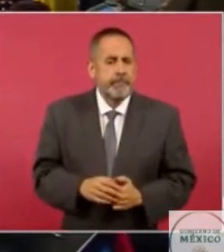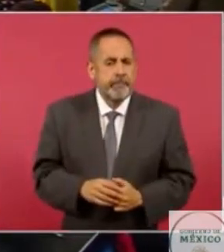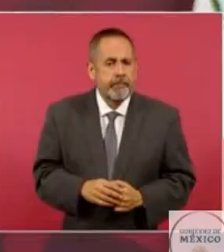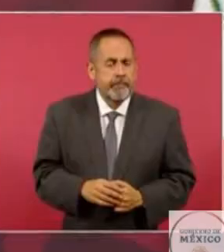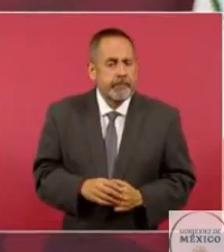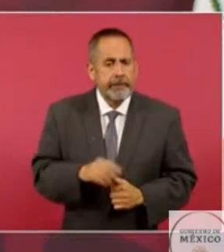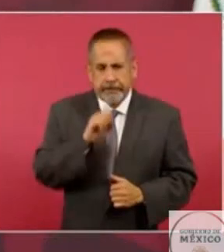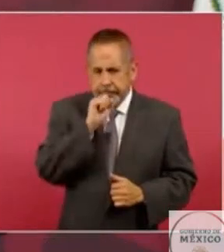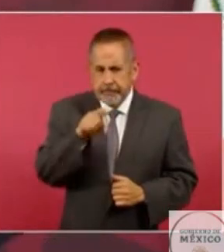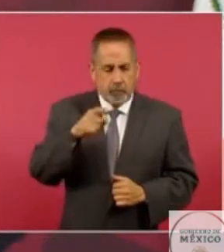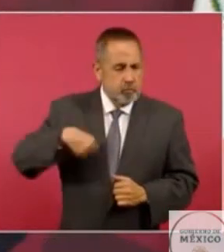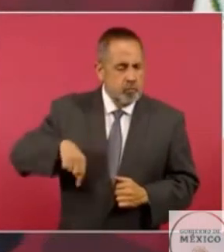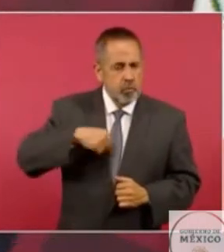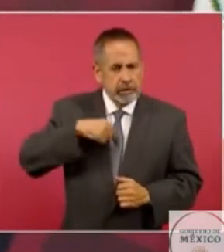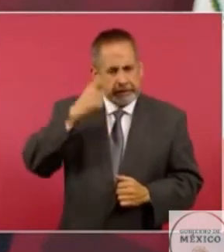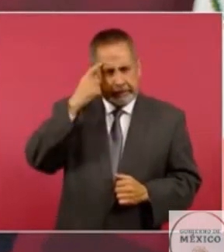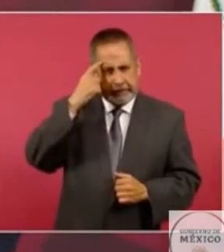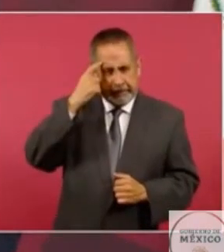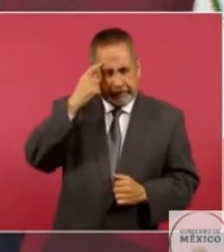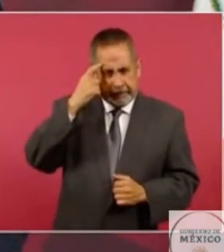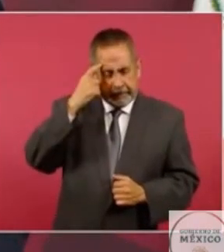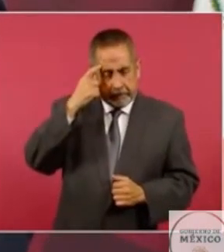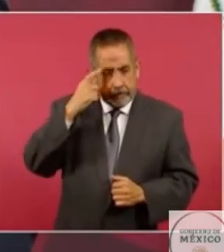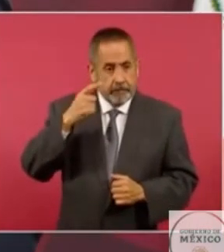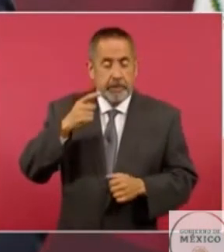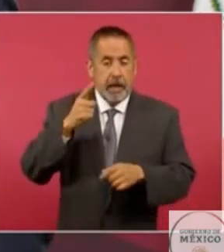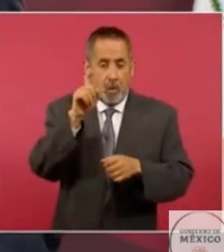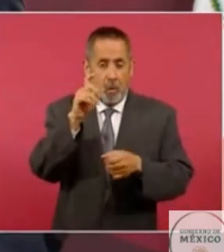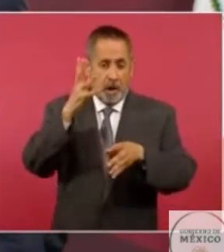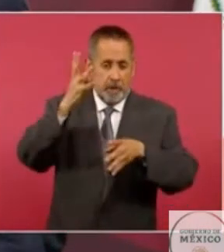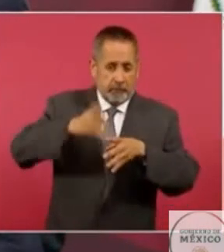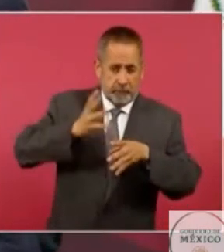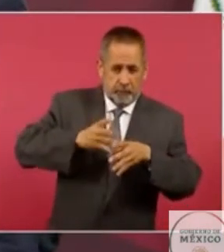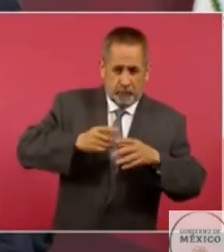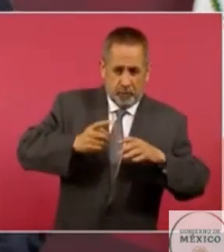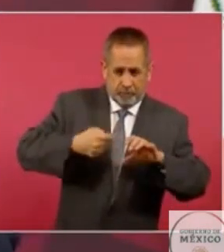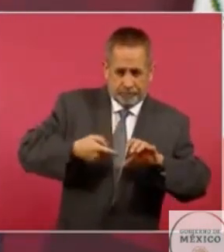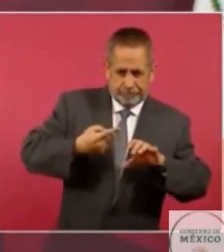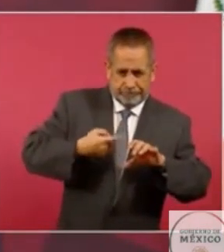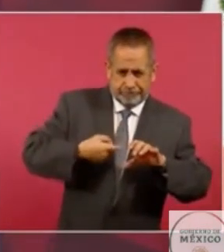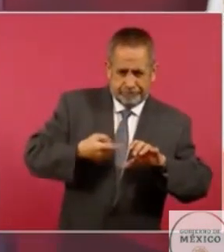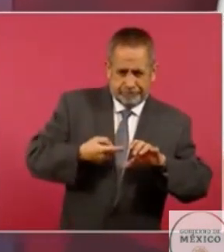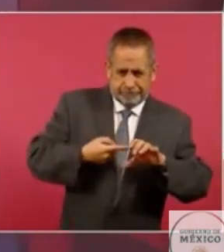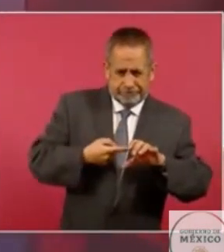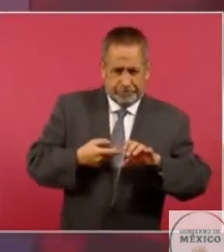Además, estamos cambiando turbinas y modernizando